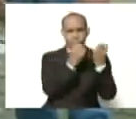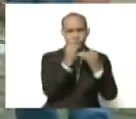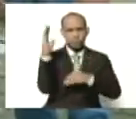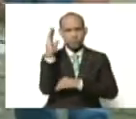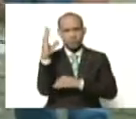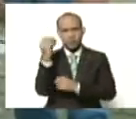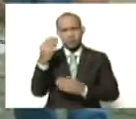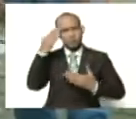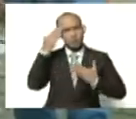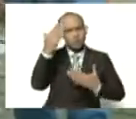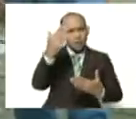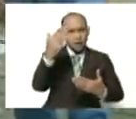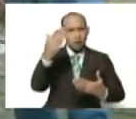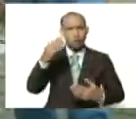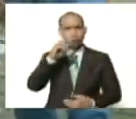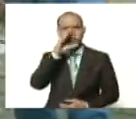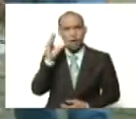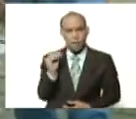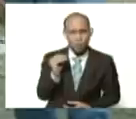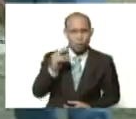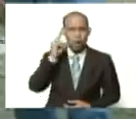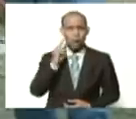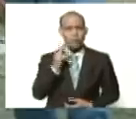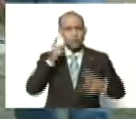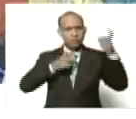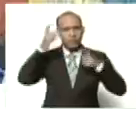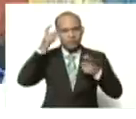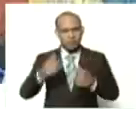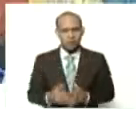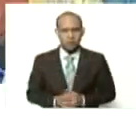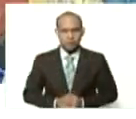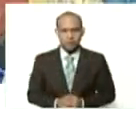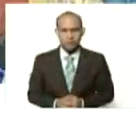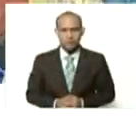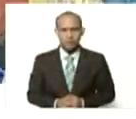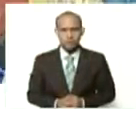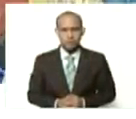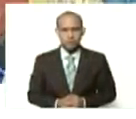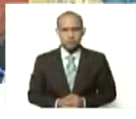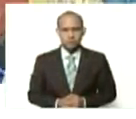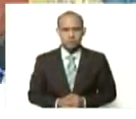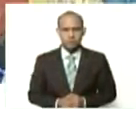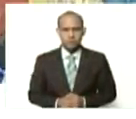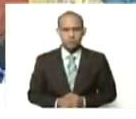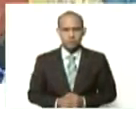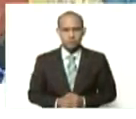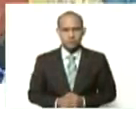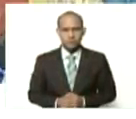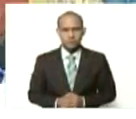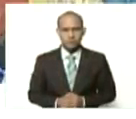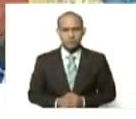saludo bolivariano, zamorano y chavista.